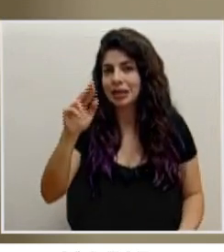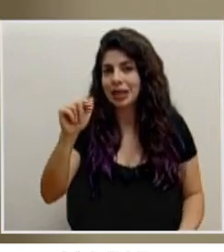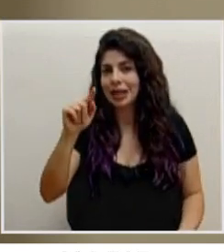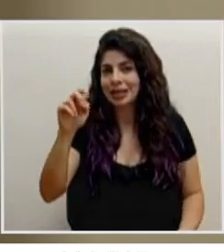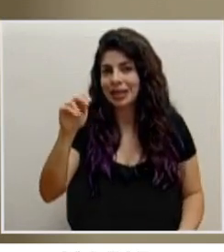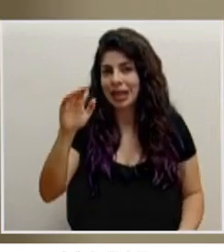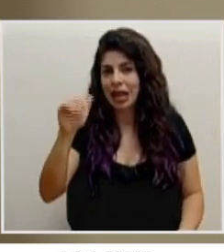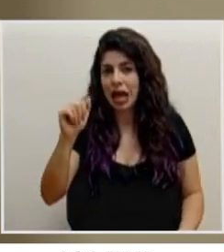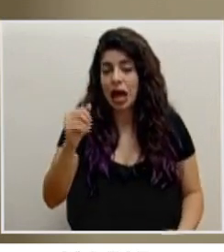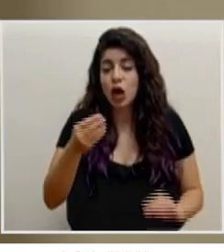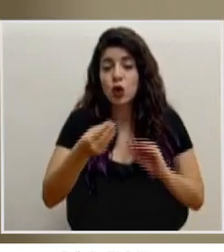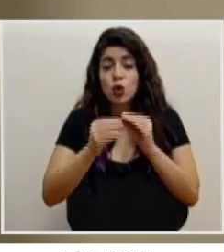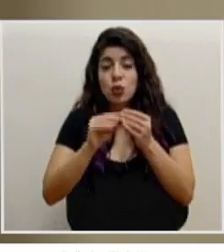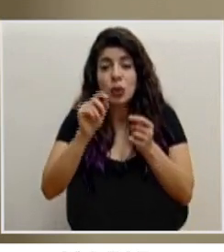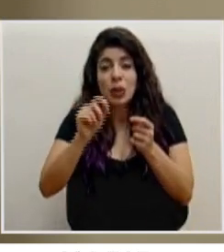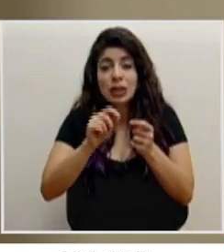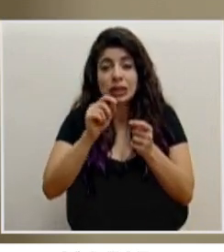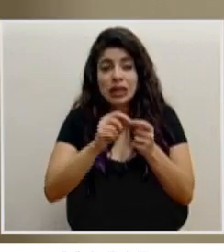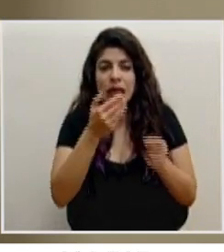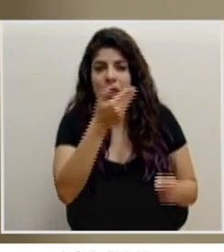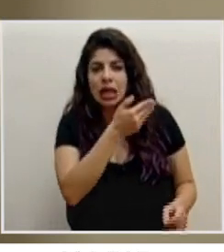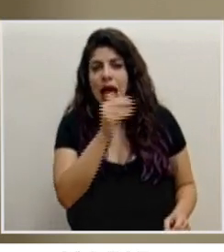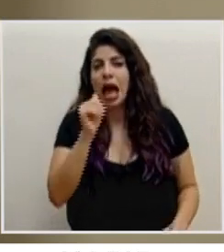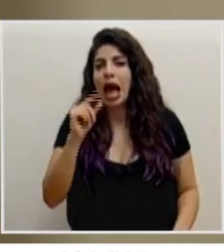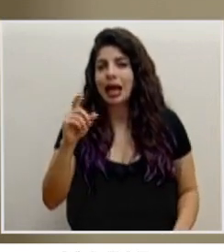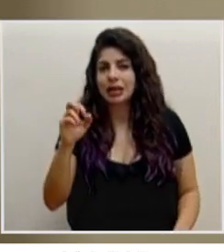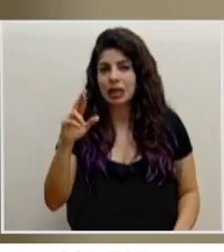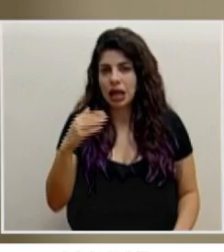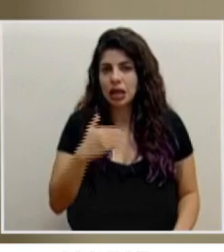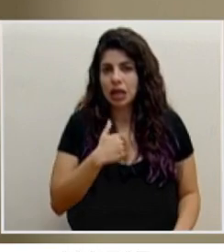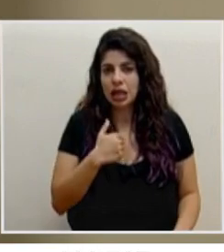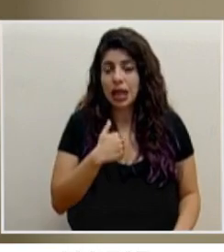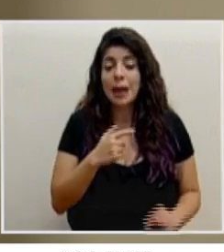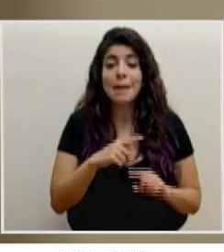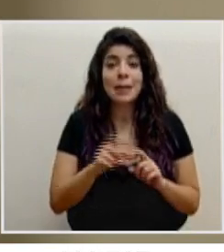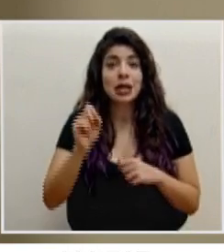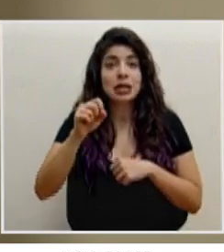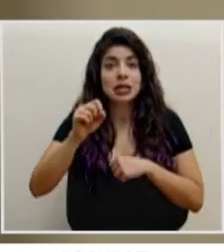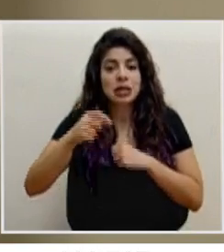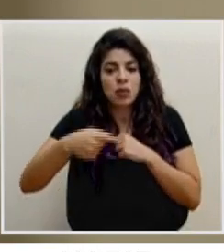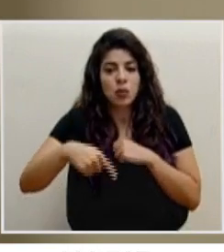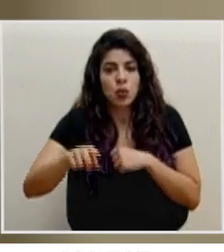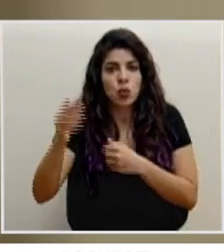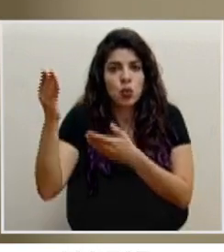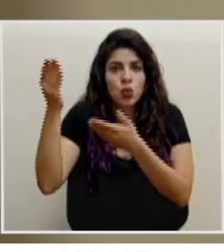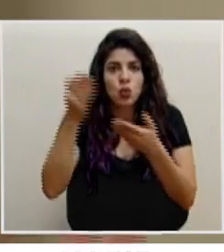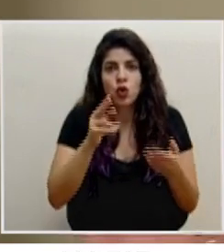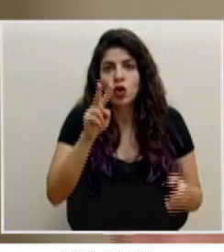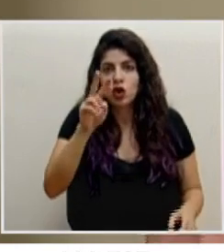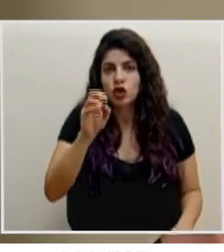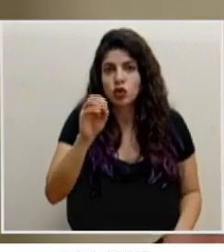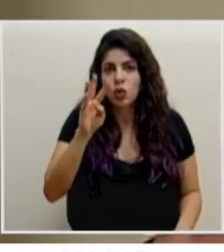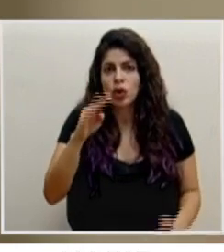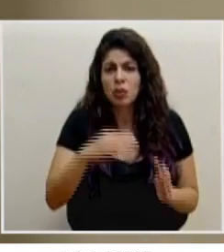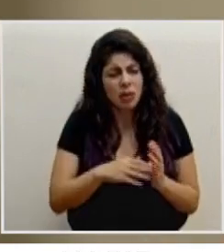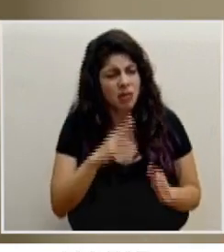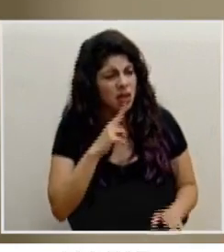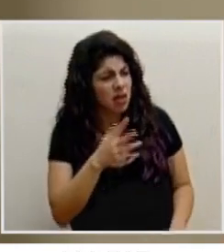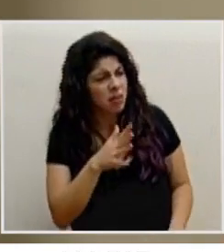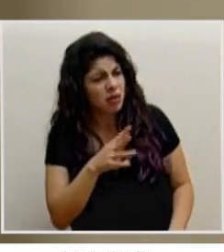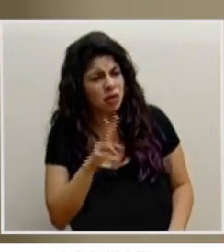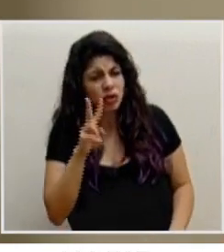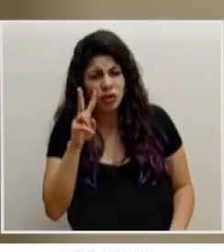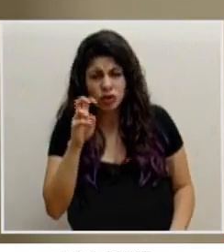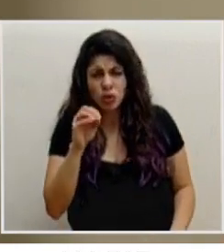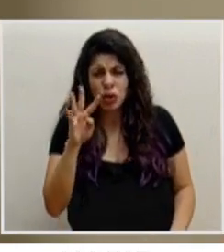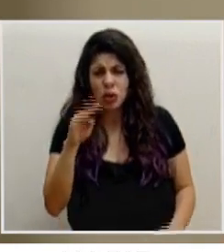bien don Alexander, entonces yo le pediría al que la dé, pero sí, ya están por ingresar 204,000, más bien es por ahí anda, tal vez si Alex